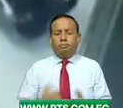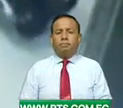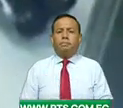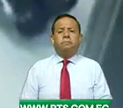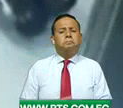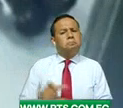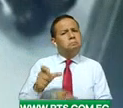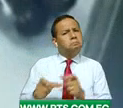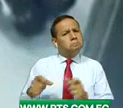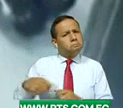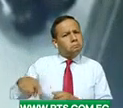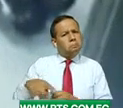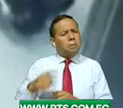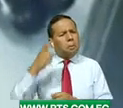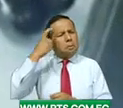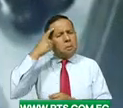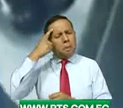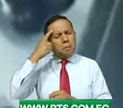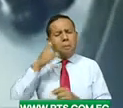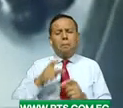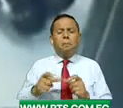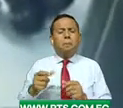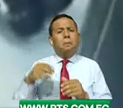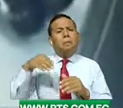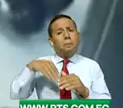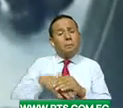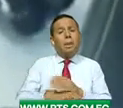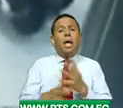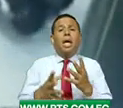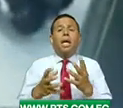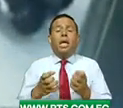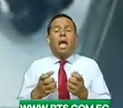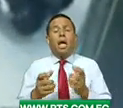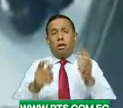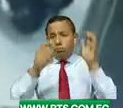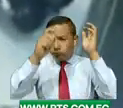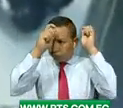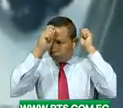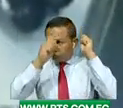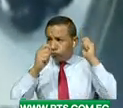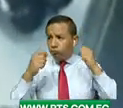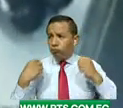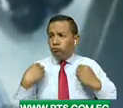Ingresaron como cualquier cliente, hasta bailando, con saco y gorra.